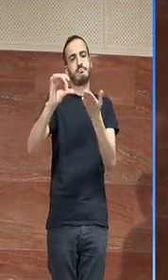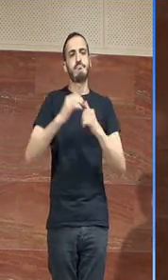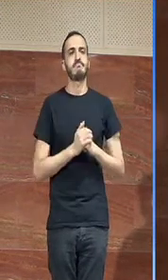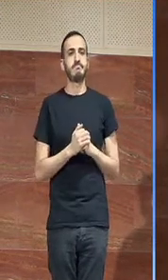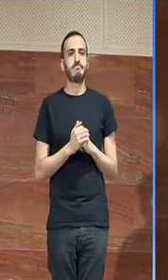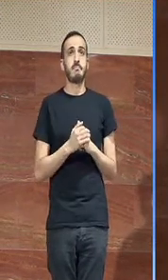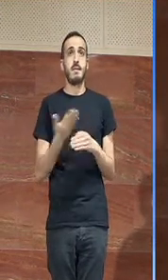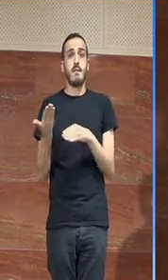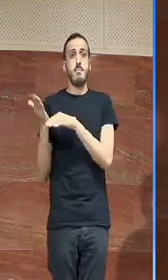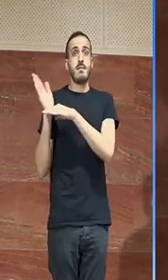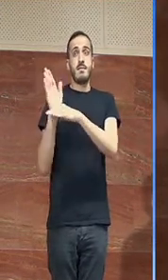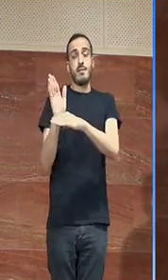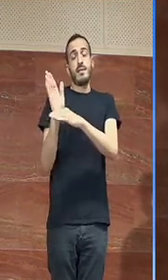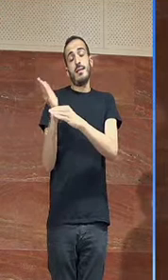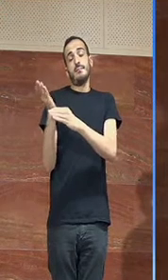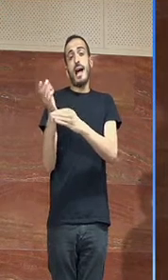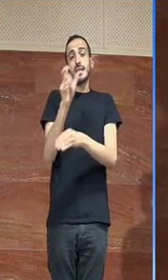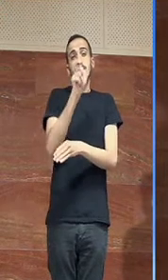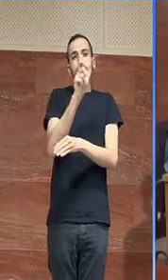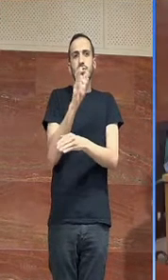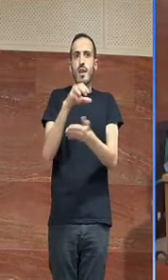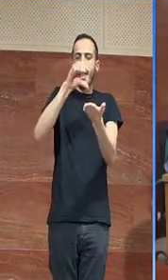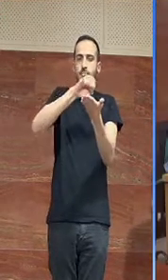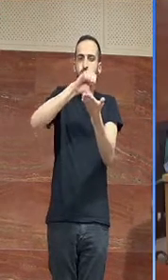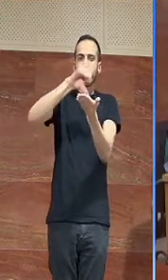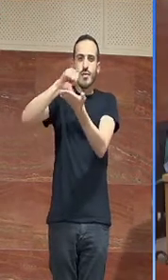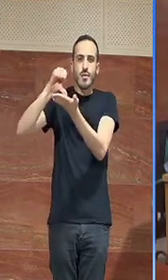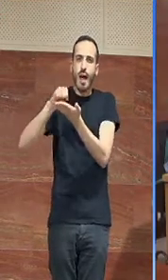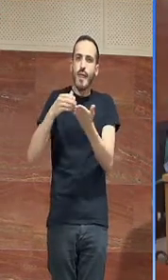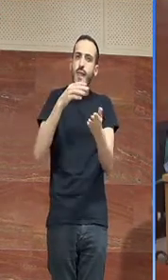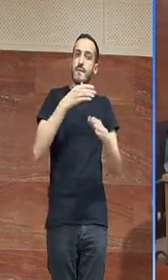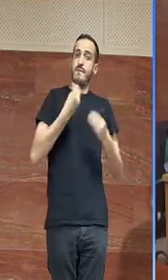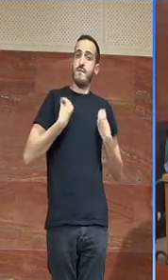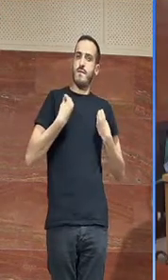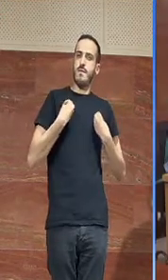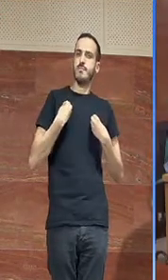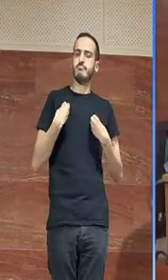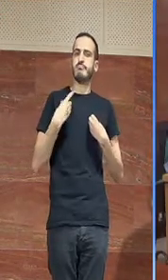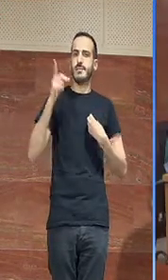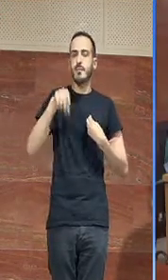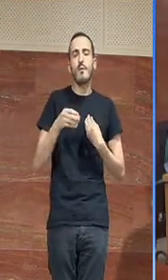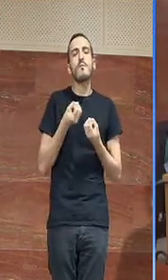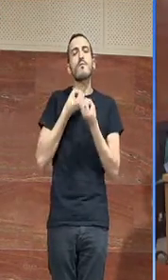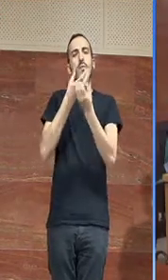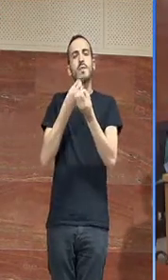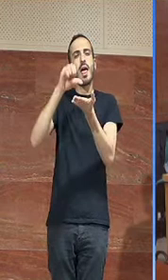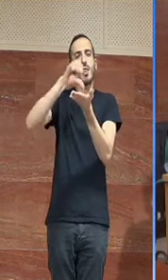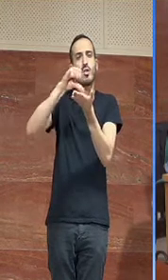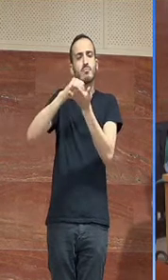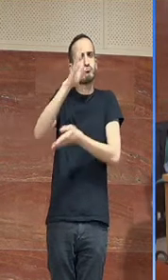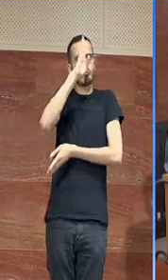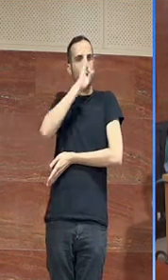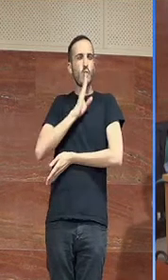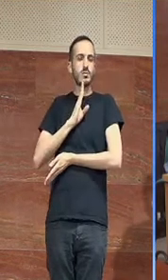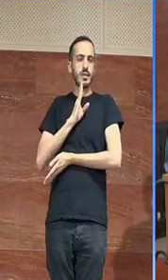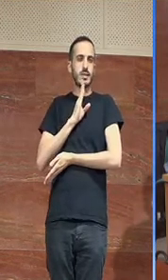la accesibilidad en los asentamientos humanos, nos introducirá en la escala humana de las ciudades ocultas, de los factores que condicionan